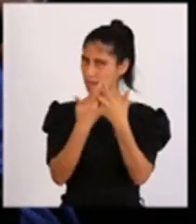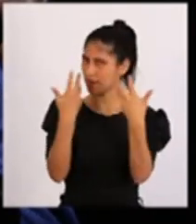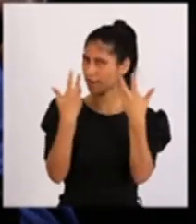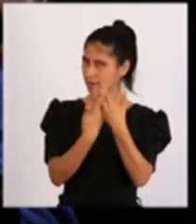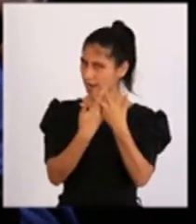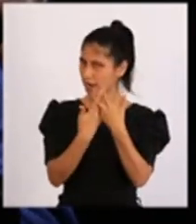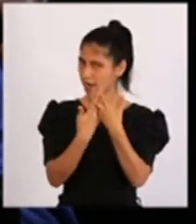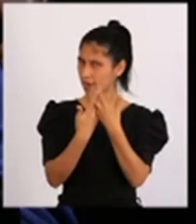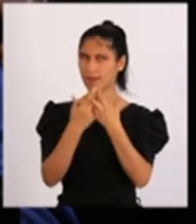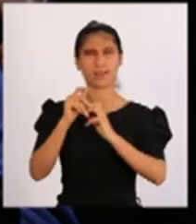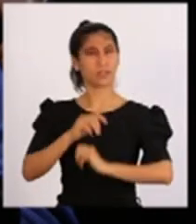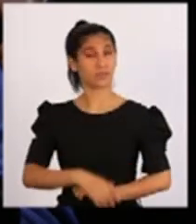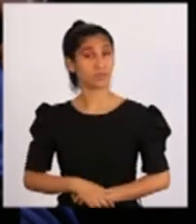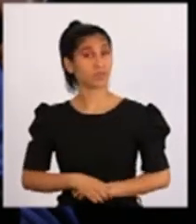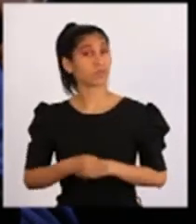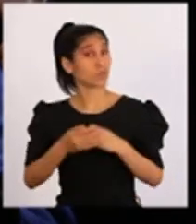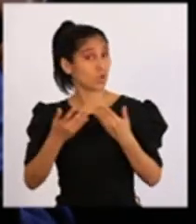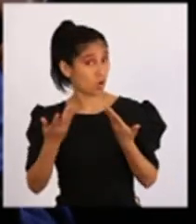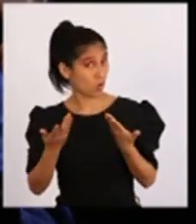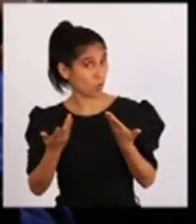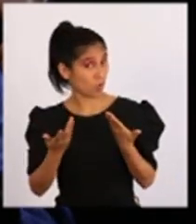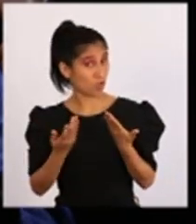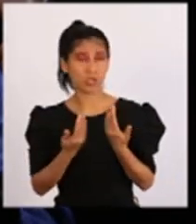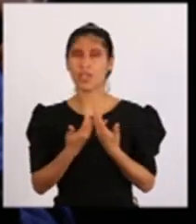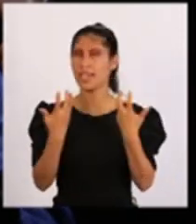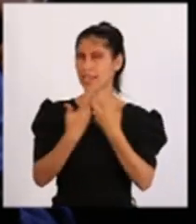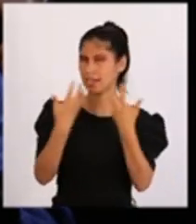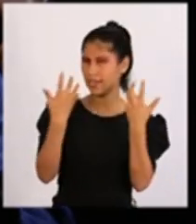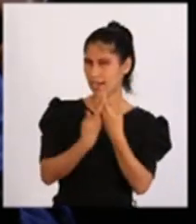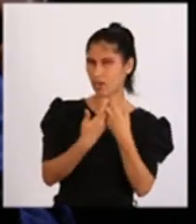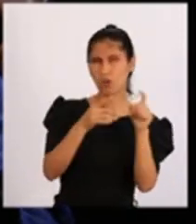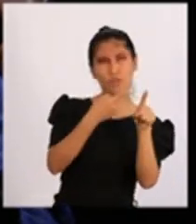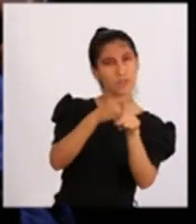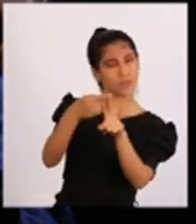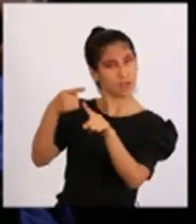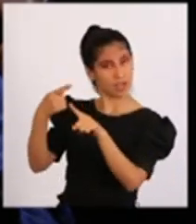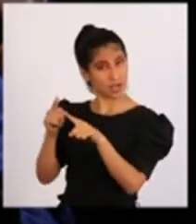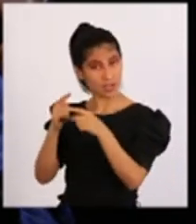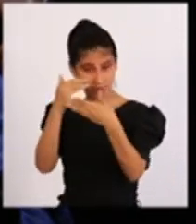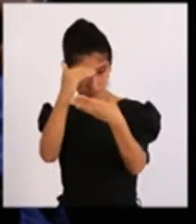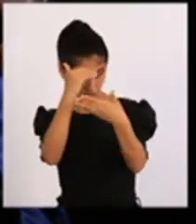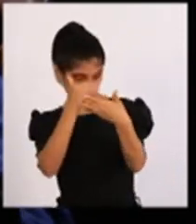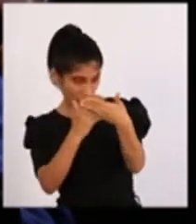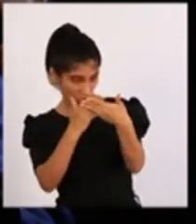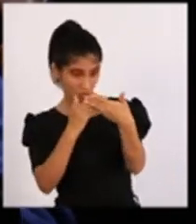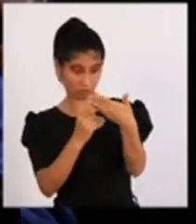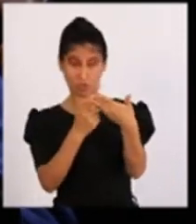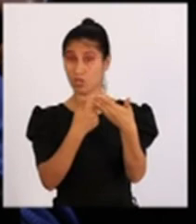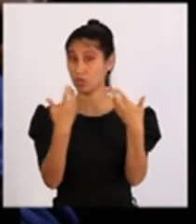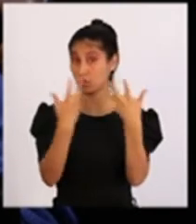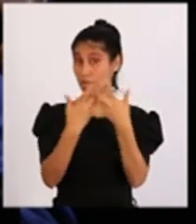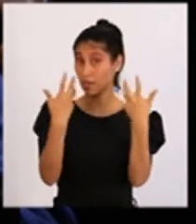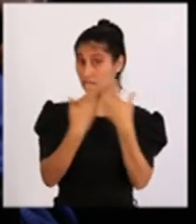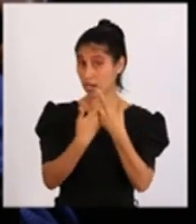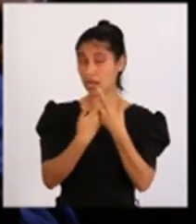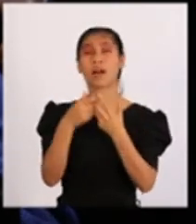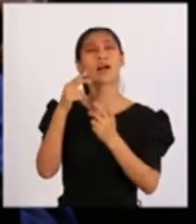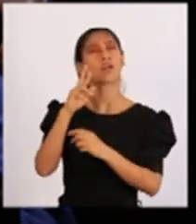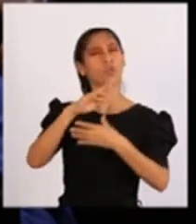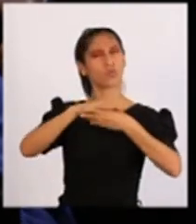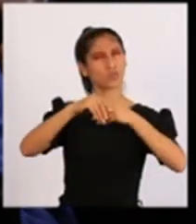los diarios. Por lo general, son sucesos que sus autores han vivido. Es el relato de lo vivido.